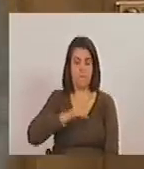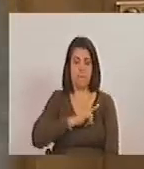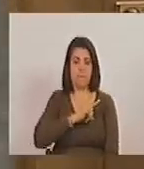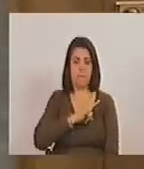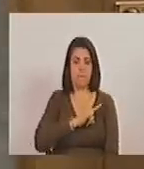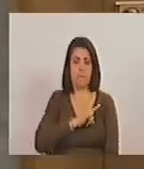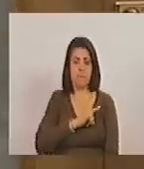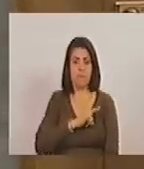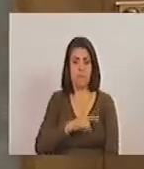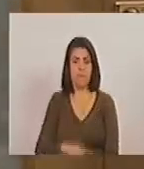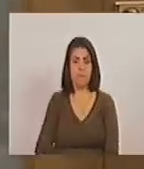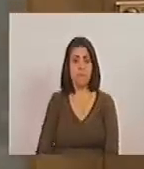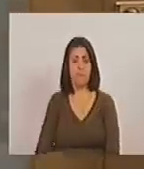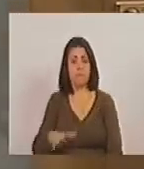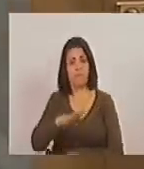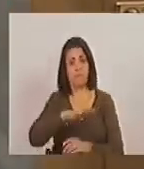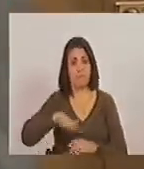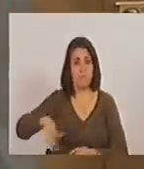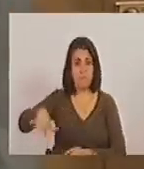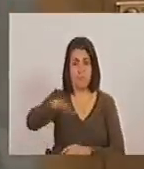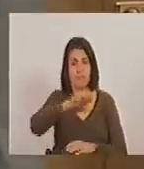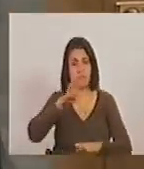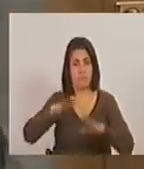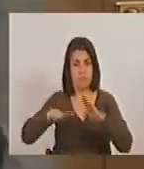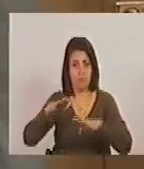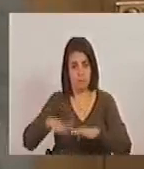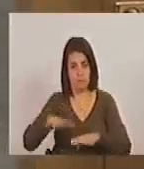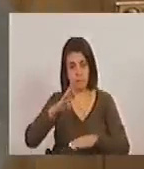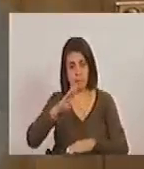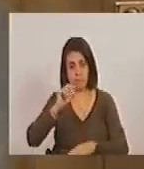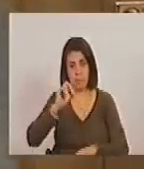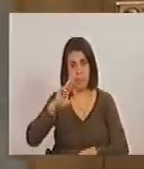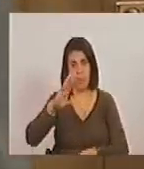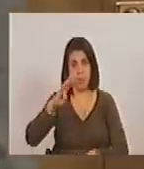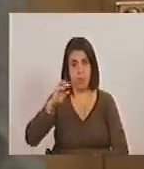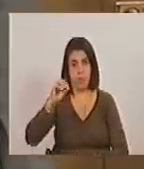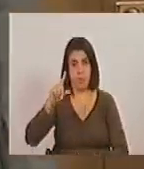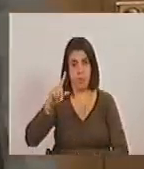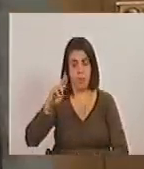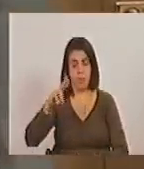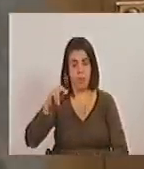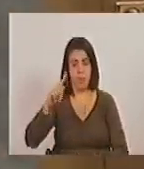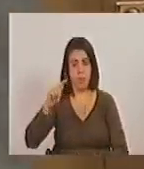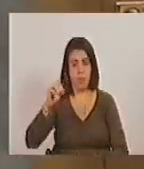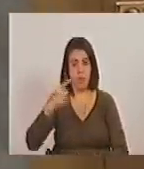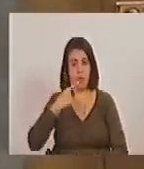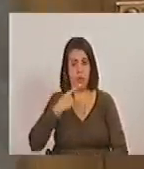Universidad Politécnica Territorial de Barlovento, Argelia Alaya, a nombre para Rimbombante,